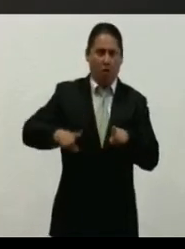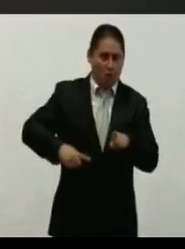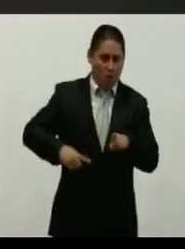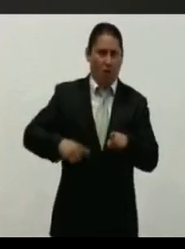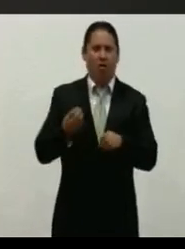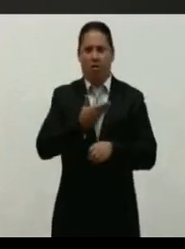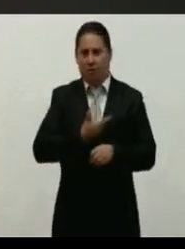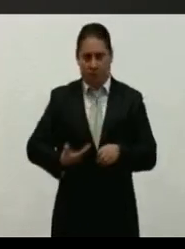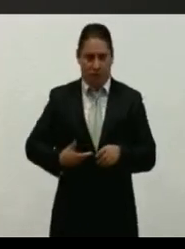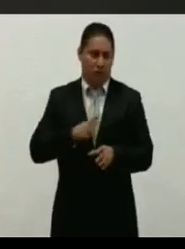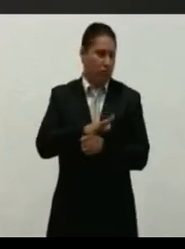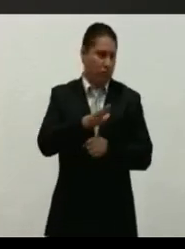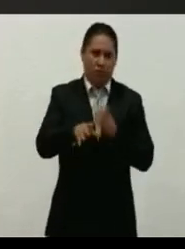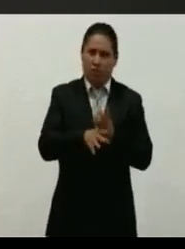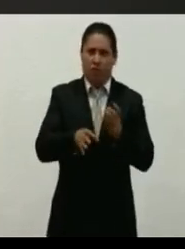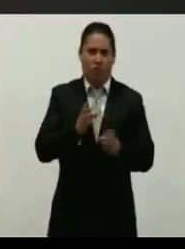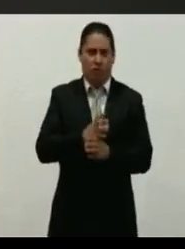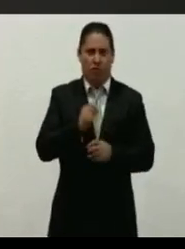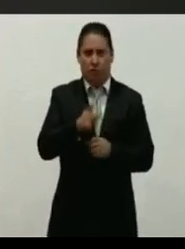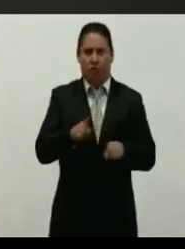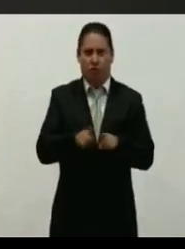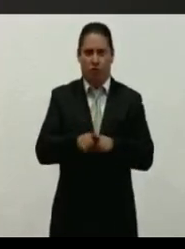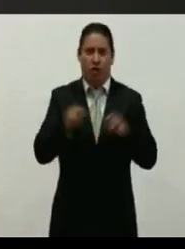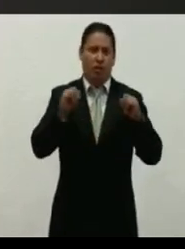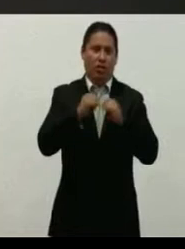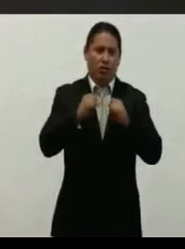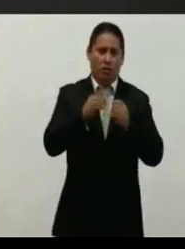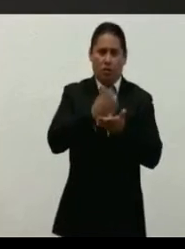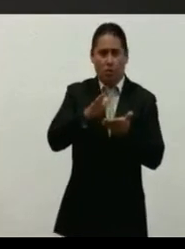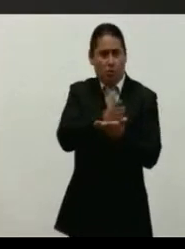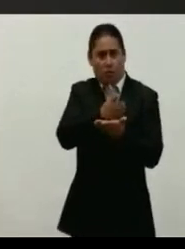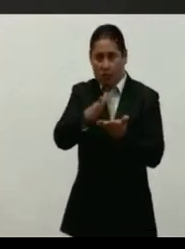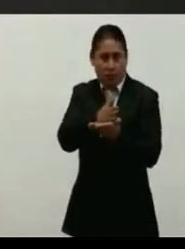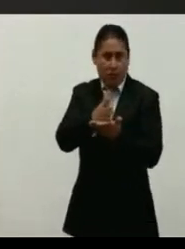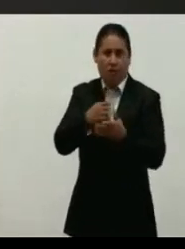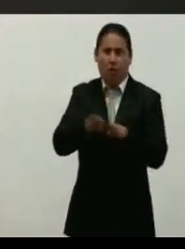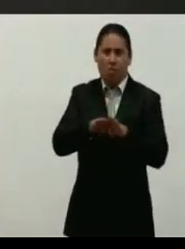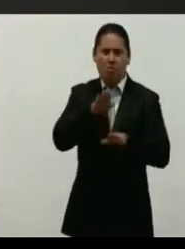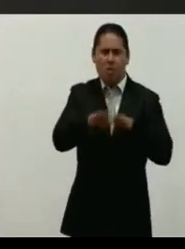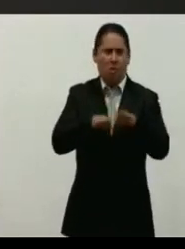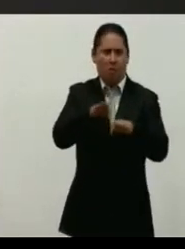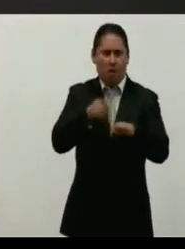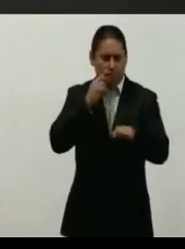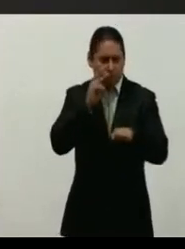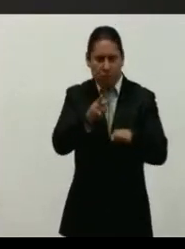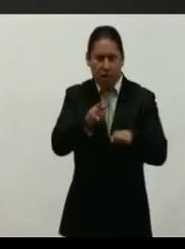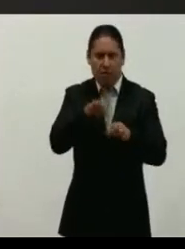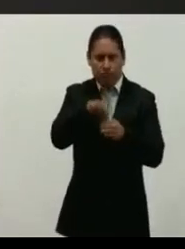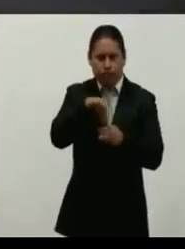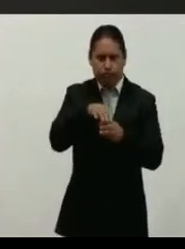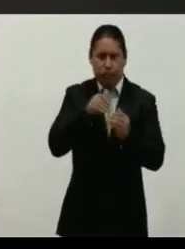se han instituido organismos autónomos encargados de llevar a cabo cada uno de los pasos que permitan el ejercicio